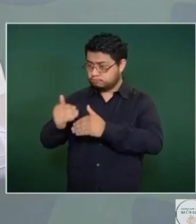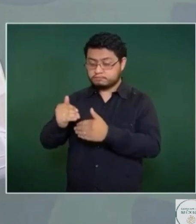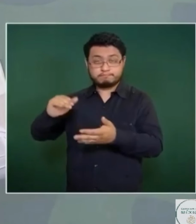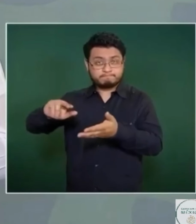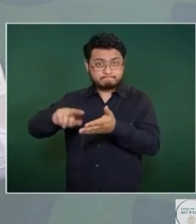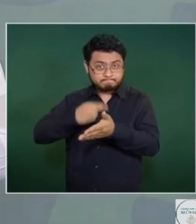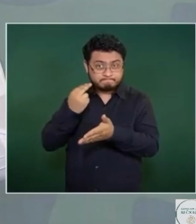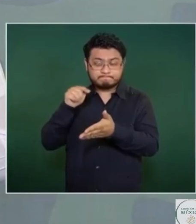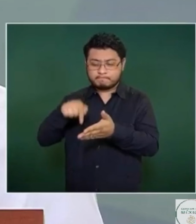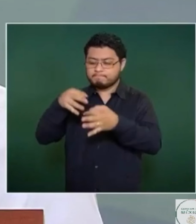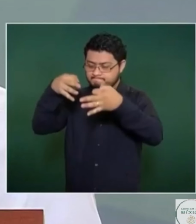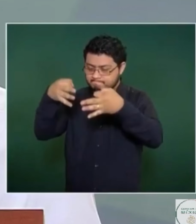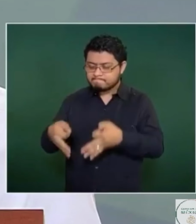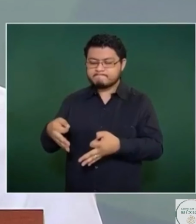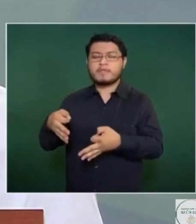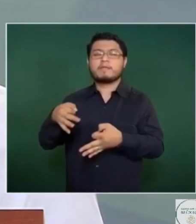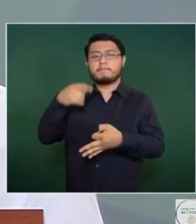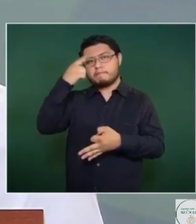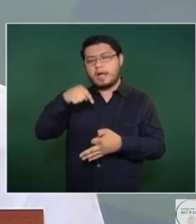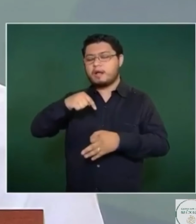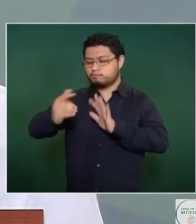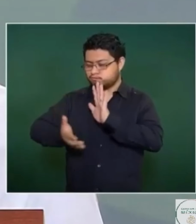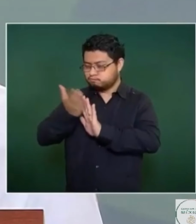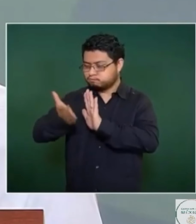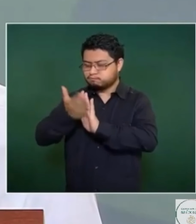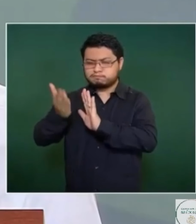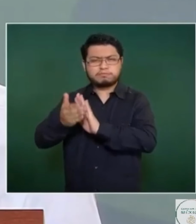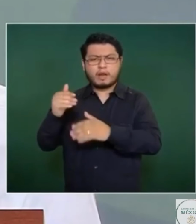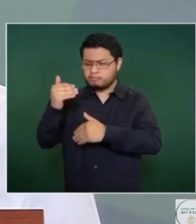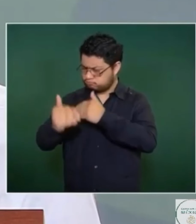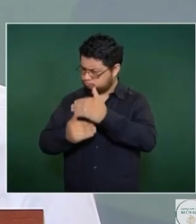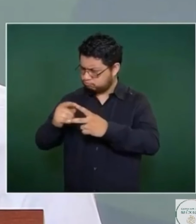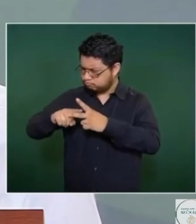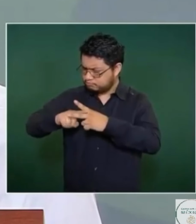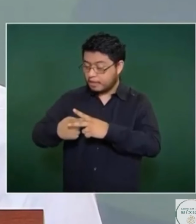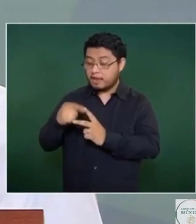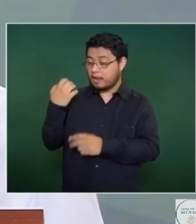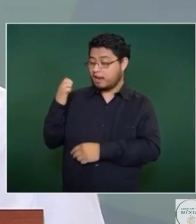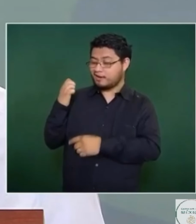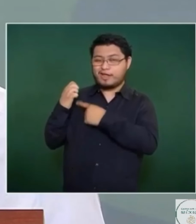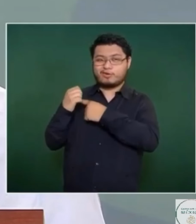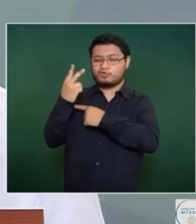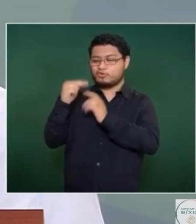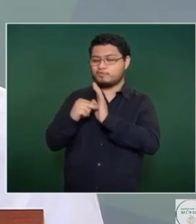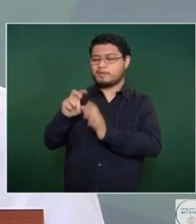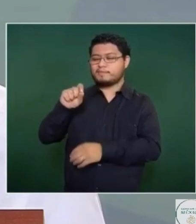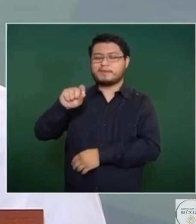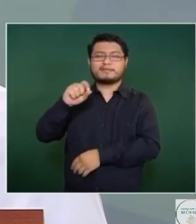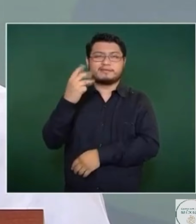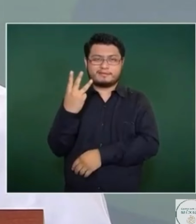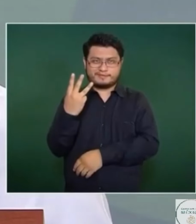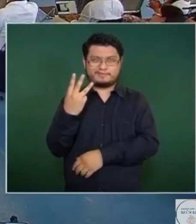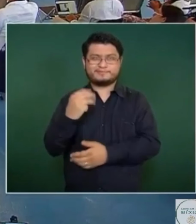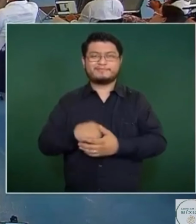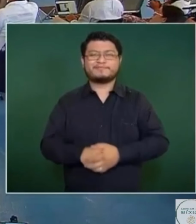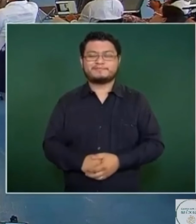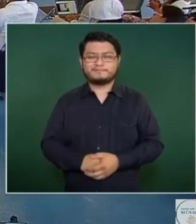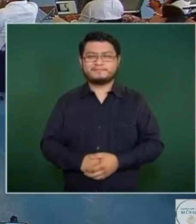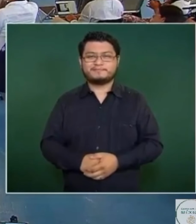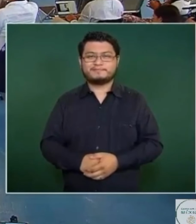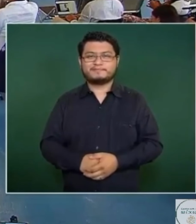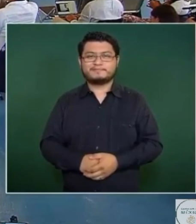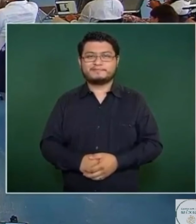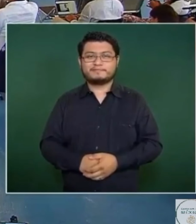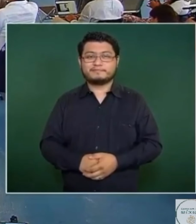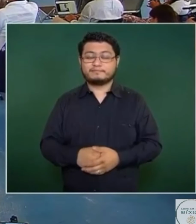que la obra de construcción de este hospital se inicie en enero del año 2023. Siguiente, por favor.